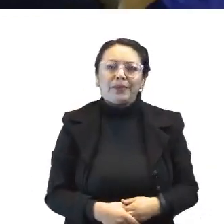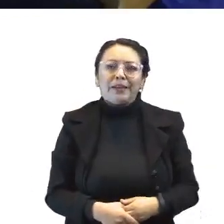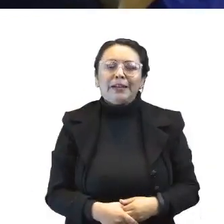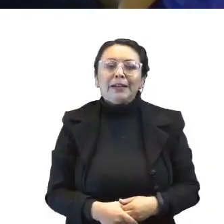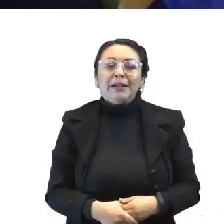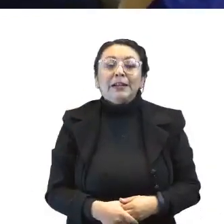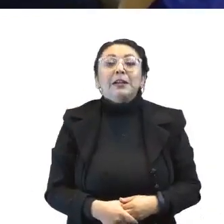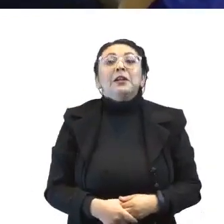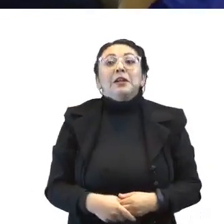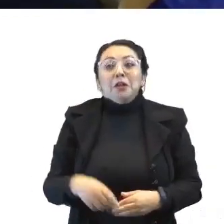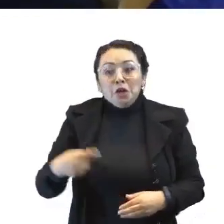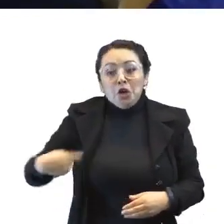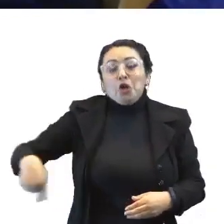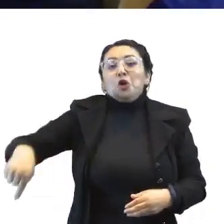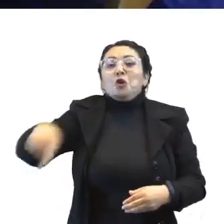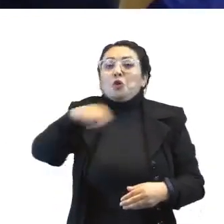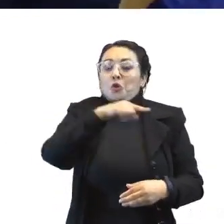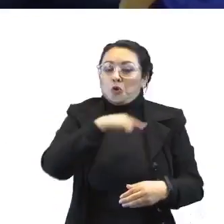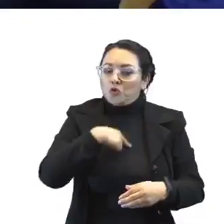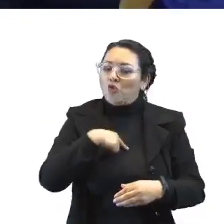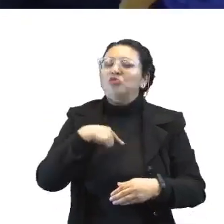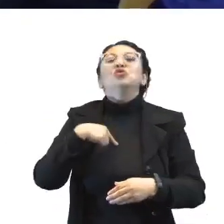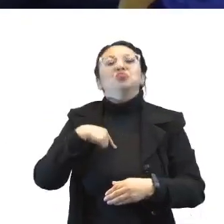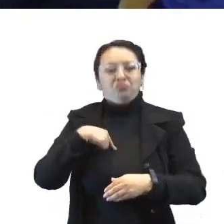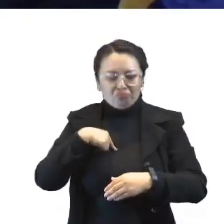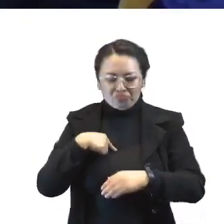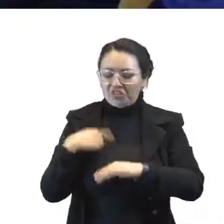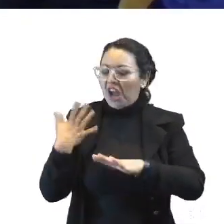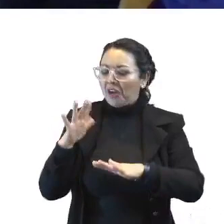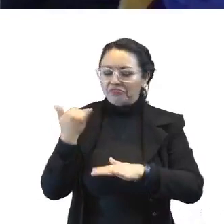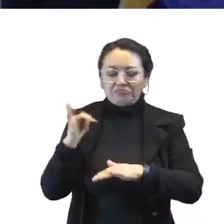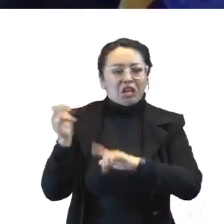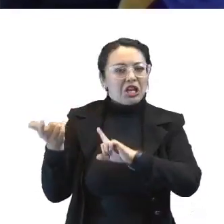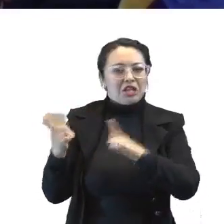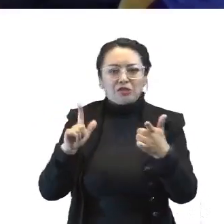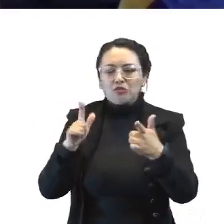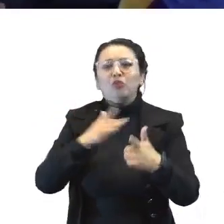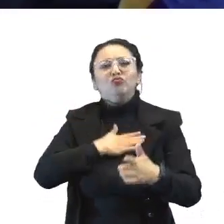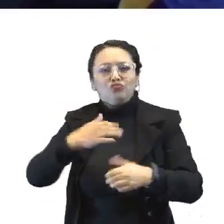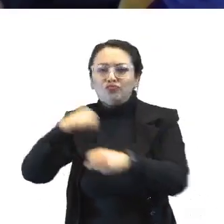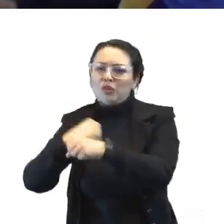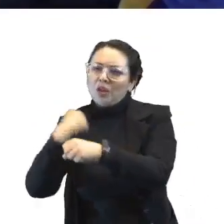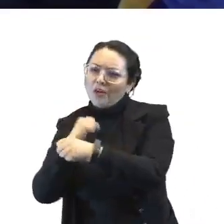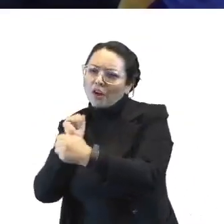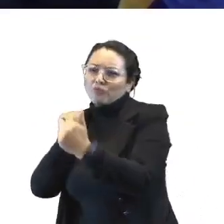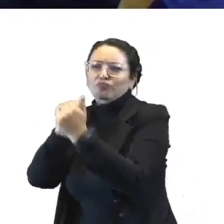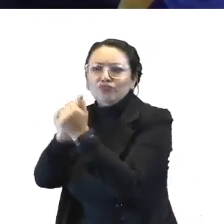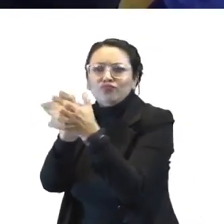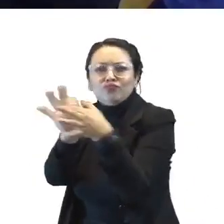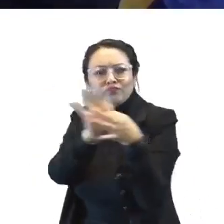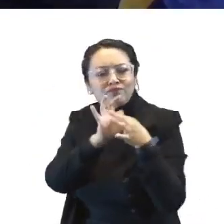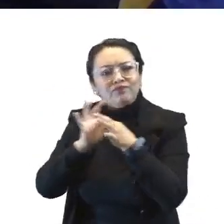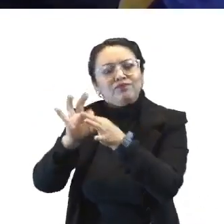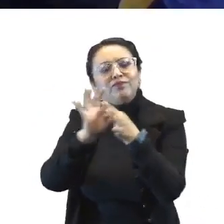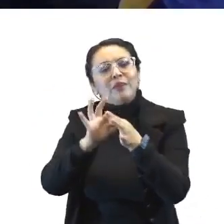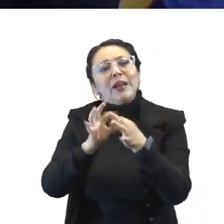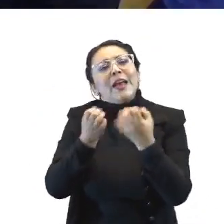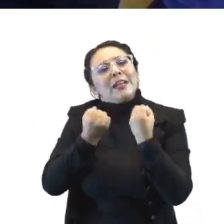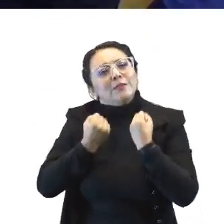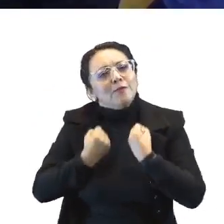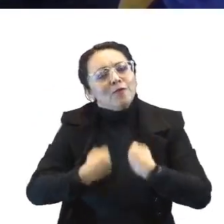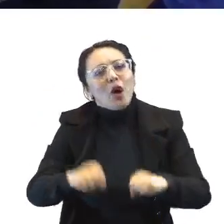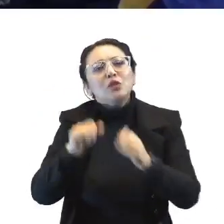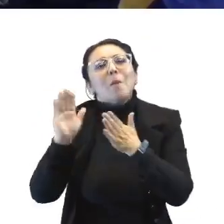Estamos listas para trabajar con ustedes, seguir haciendo el esfuerzo de lograr que este plan